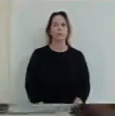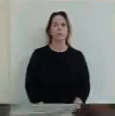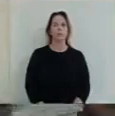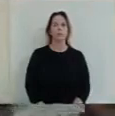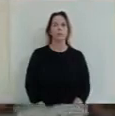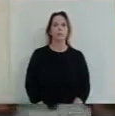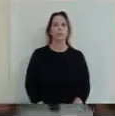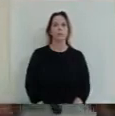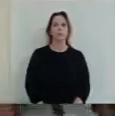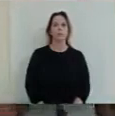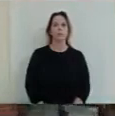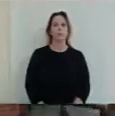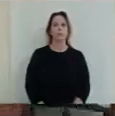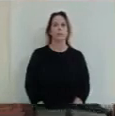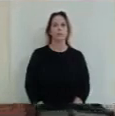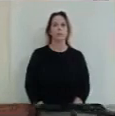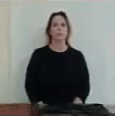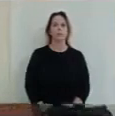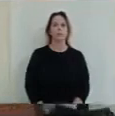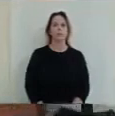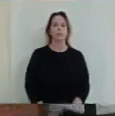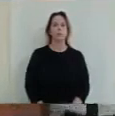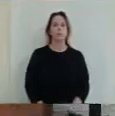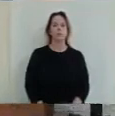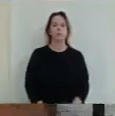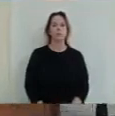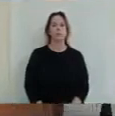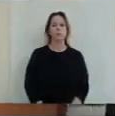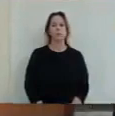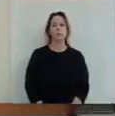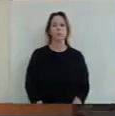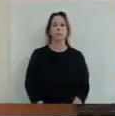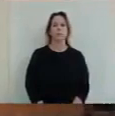leer solo la parte modificada. Artículo 1.